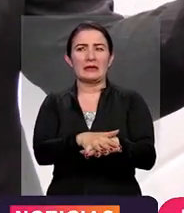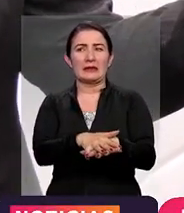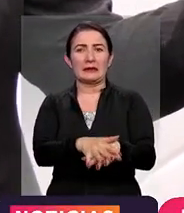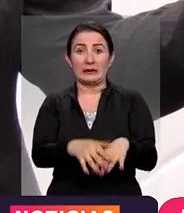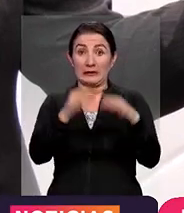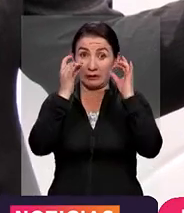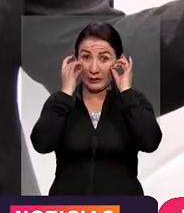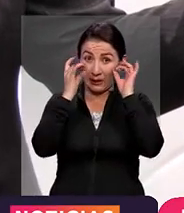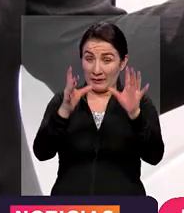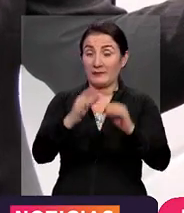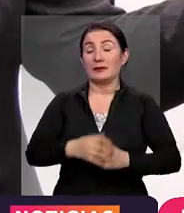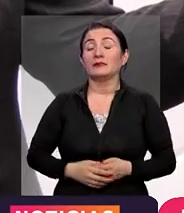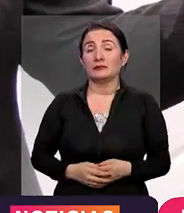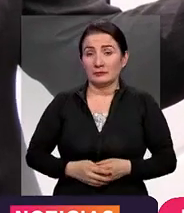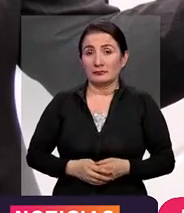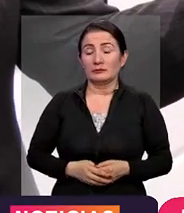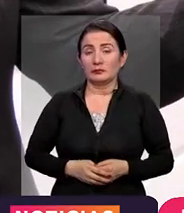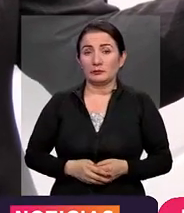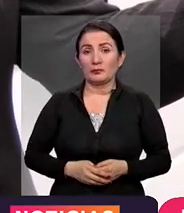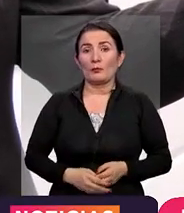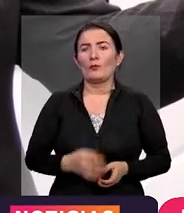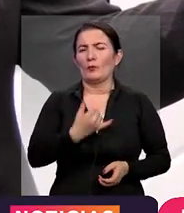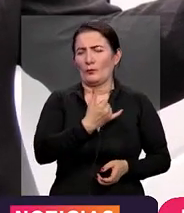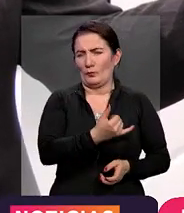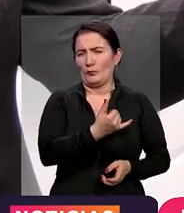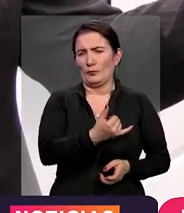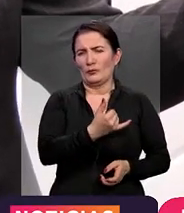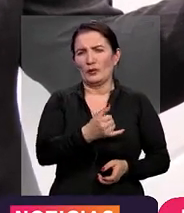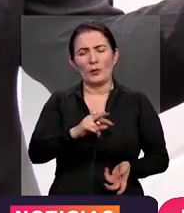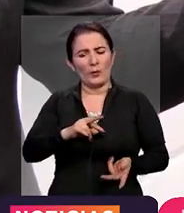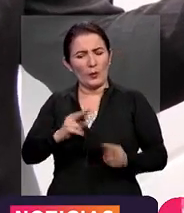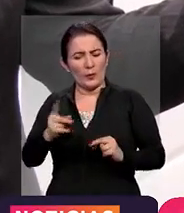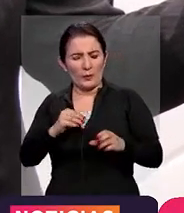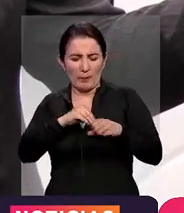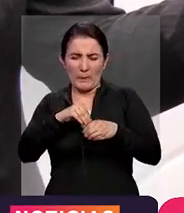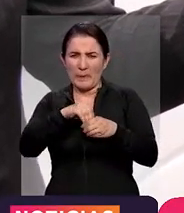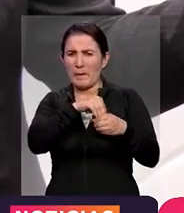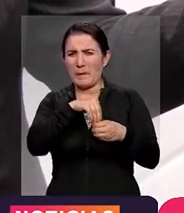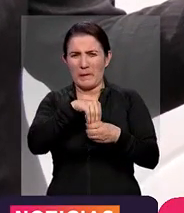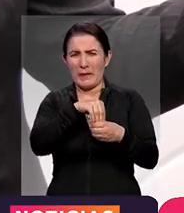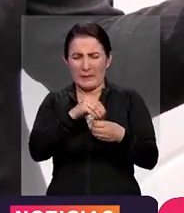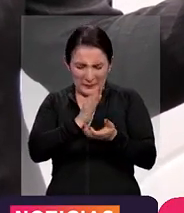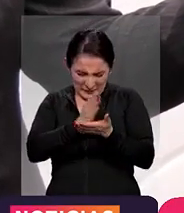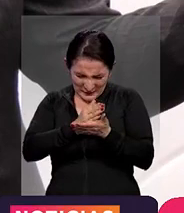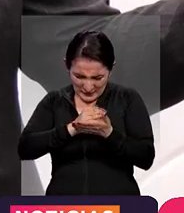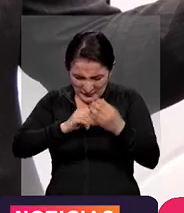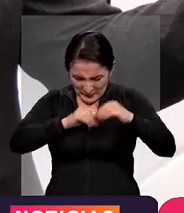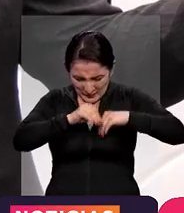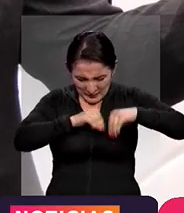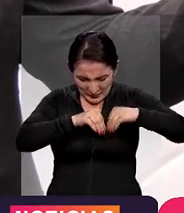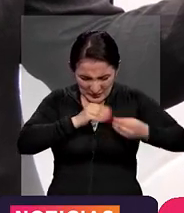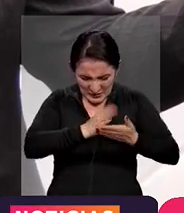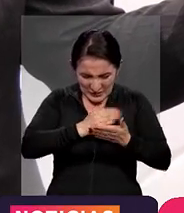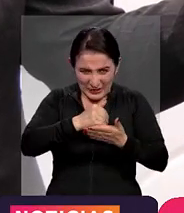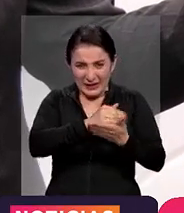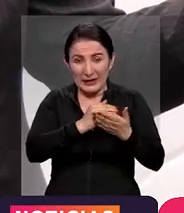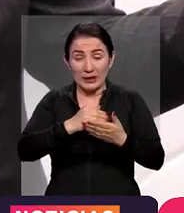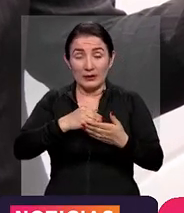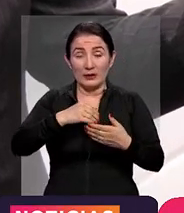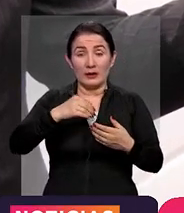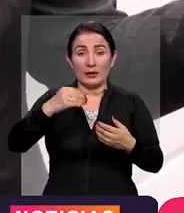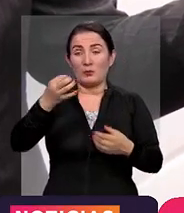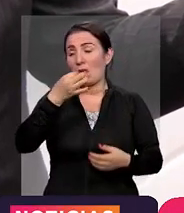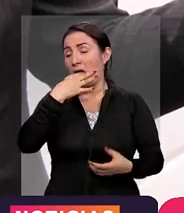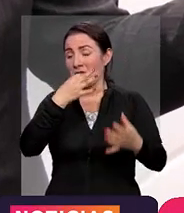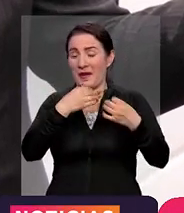mortal si viene con otros componentes, como lo hacían en el consumo en rumbas de la ciudad,